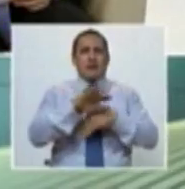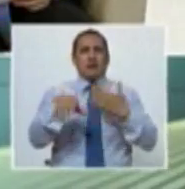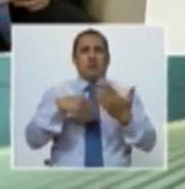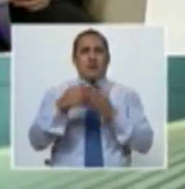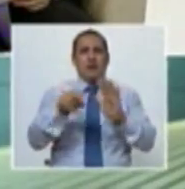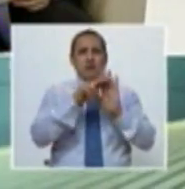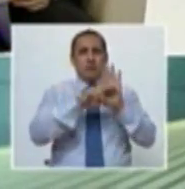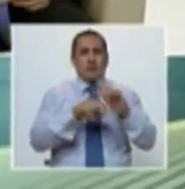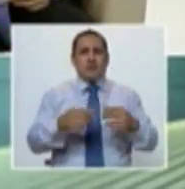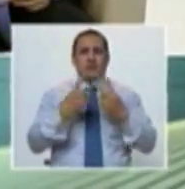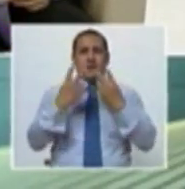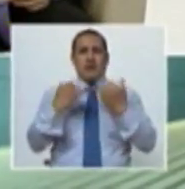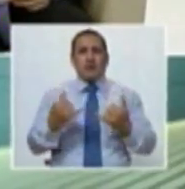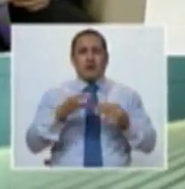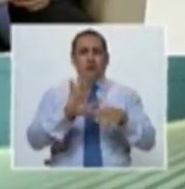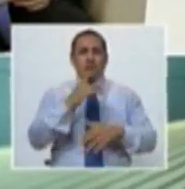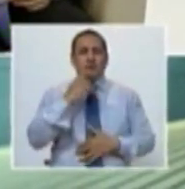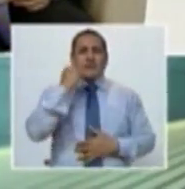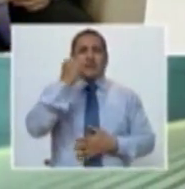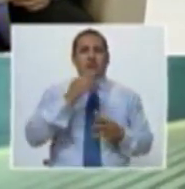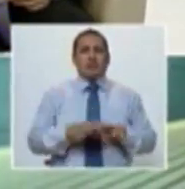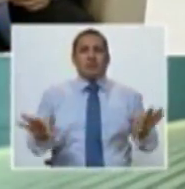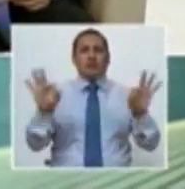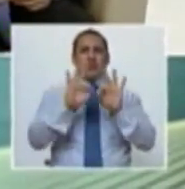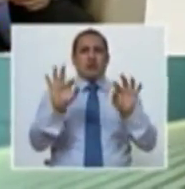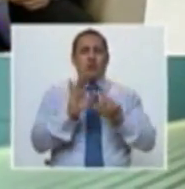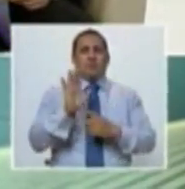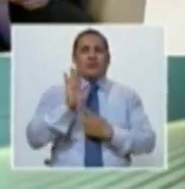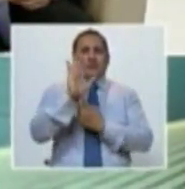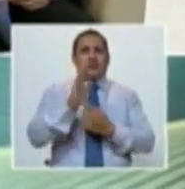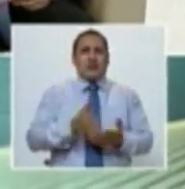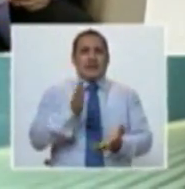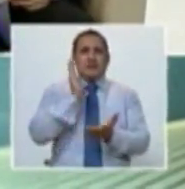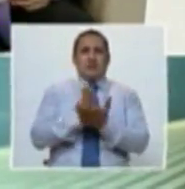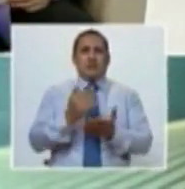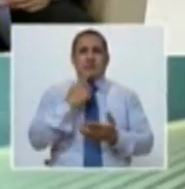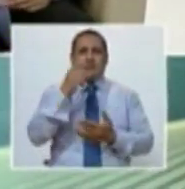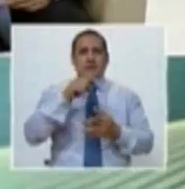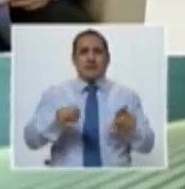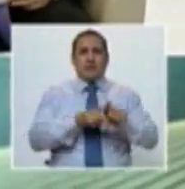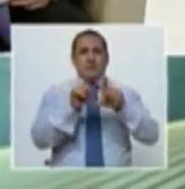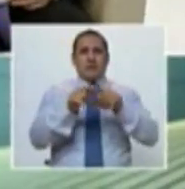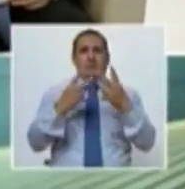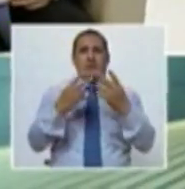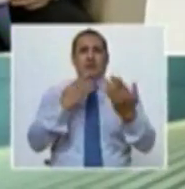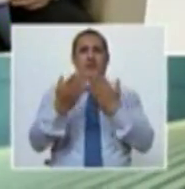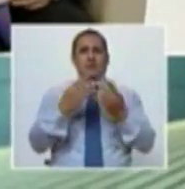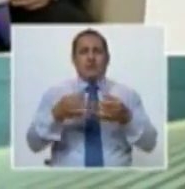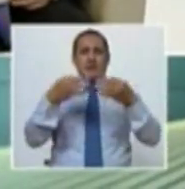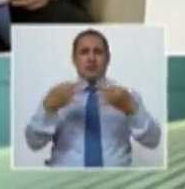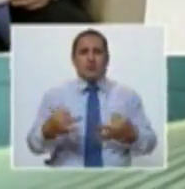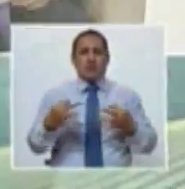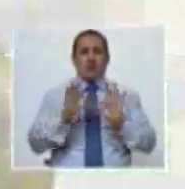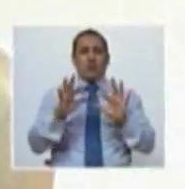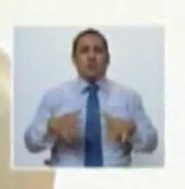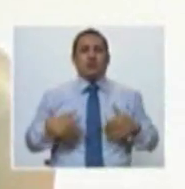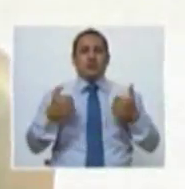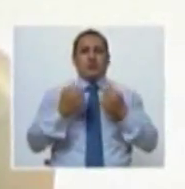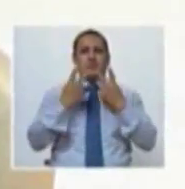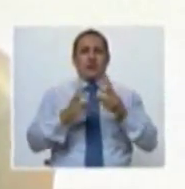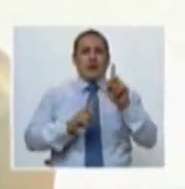que tengan que restringir derechos fundamentales o establecer sanciones tengan que prever de la forma más específica posible